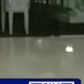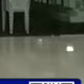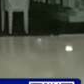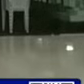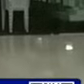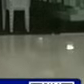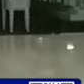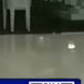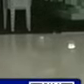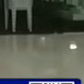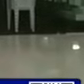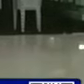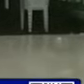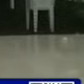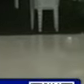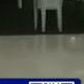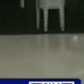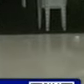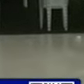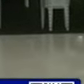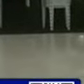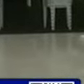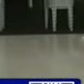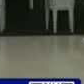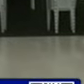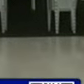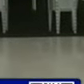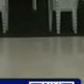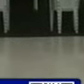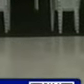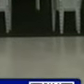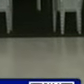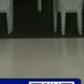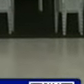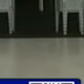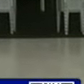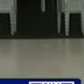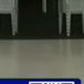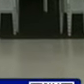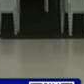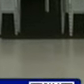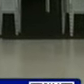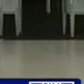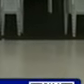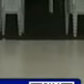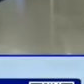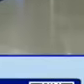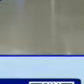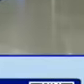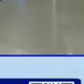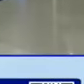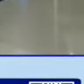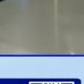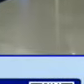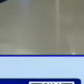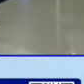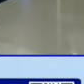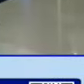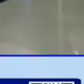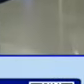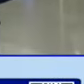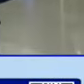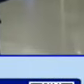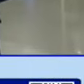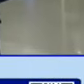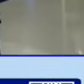ha aprobado lo que significa justamente esta convocatoria ya para la preselección de los candidatos y candidatas para las